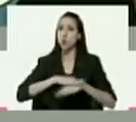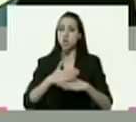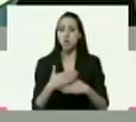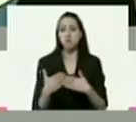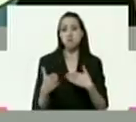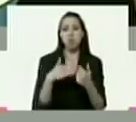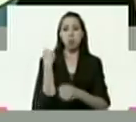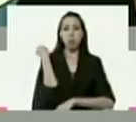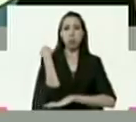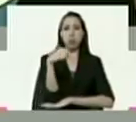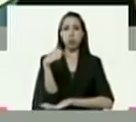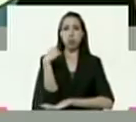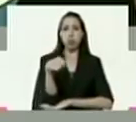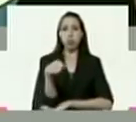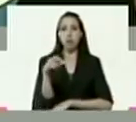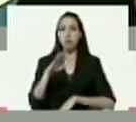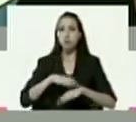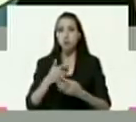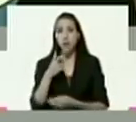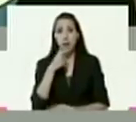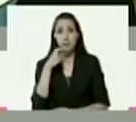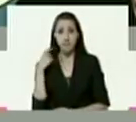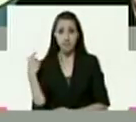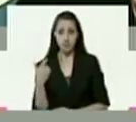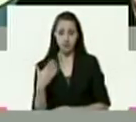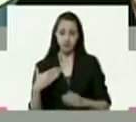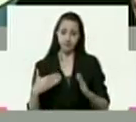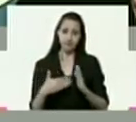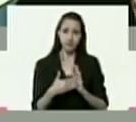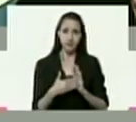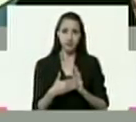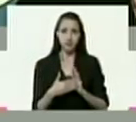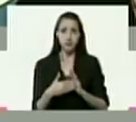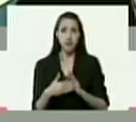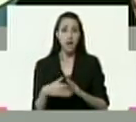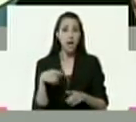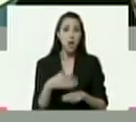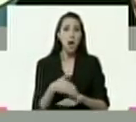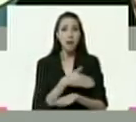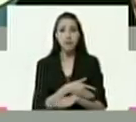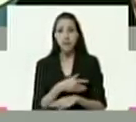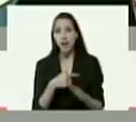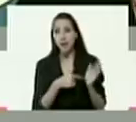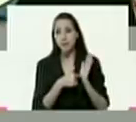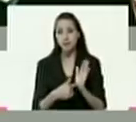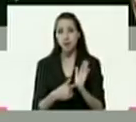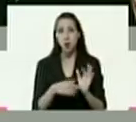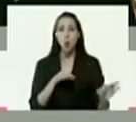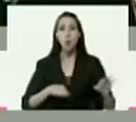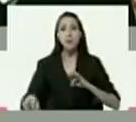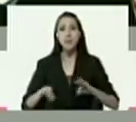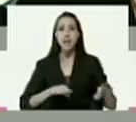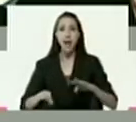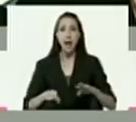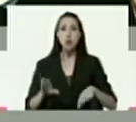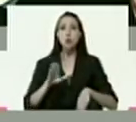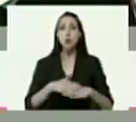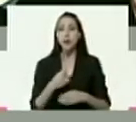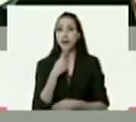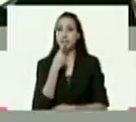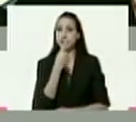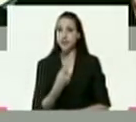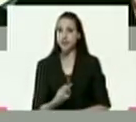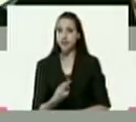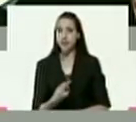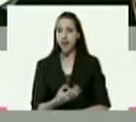absoluto el pueblo venezolano. Lo que querían era montar un teatro, aparentar una situación, como dice aquí